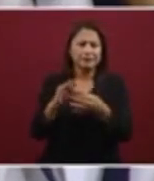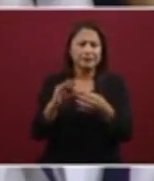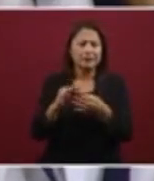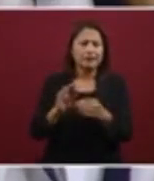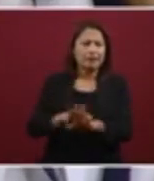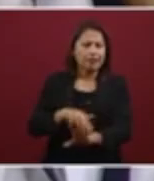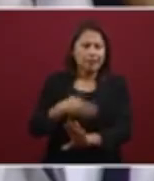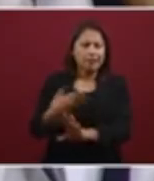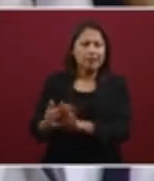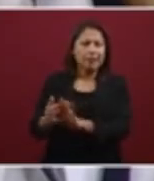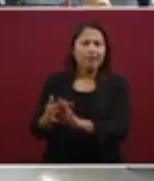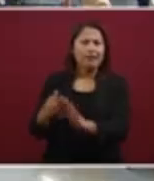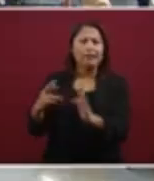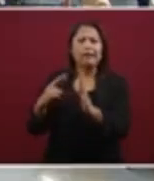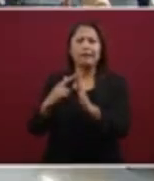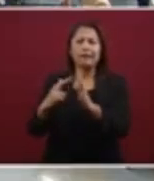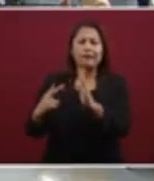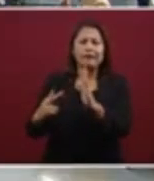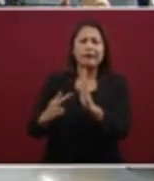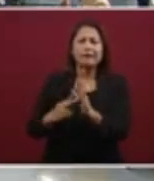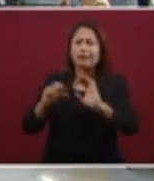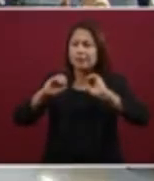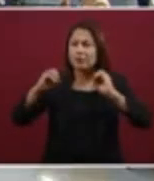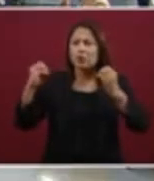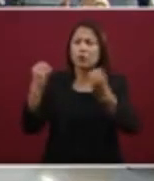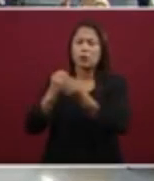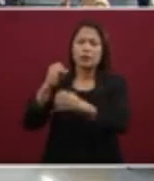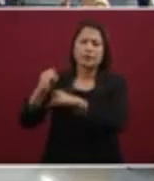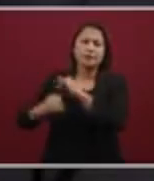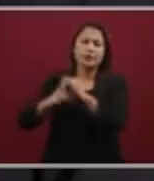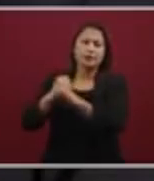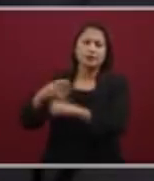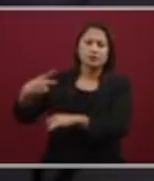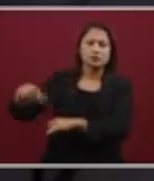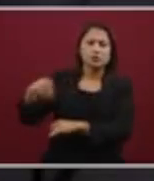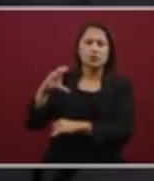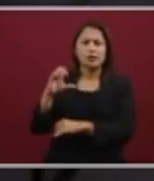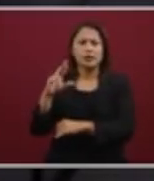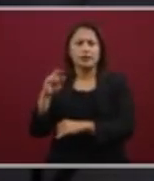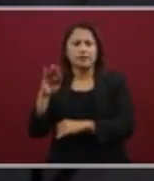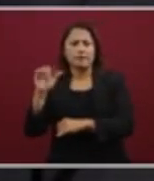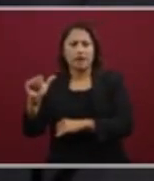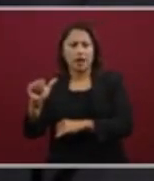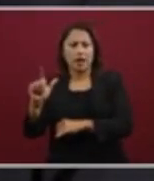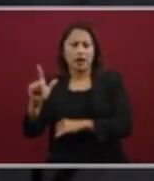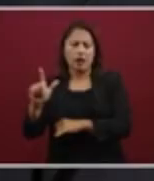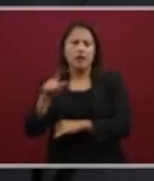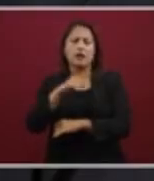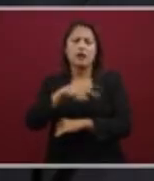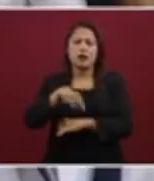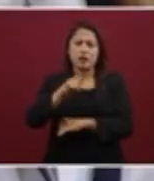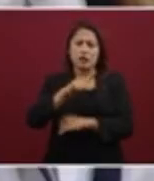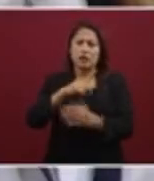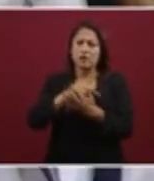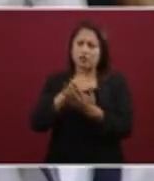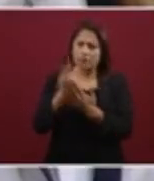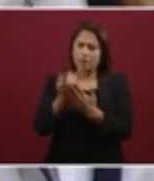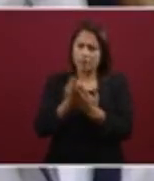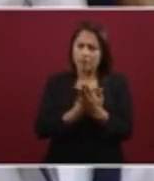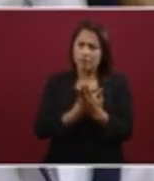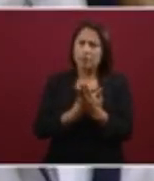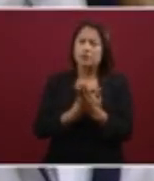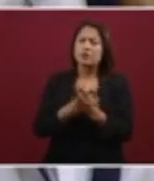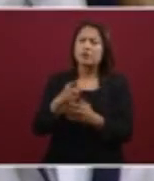la normatividad de un organismo internacional como CREFAL, para crecer como se requiere, bajo la tutela